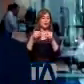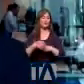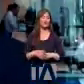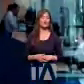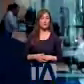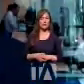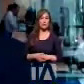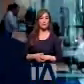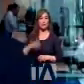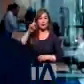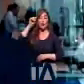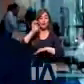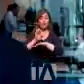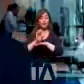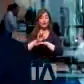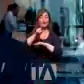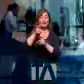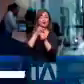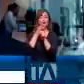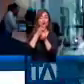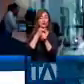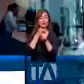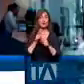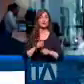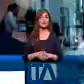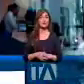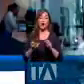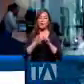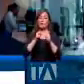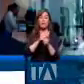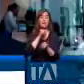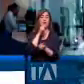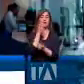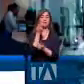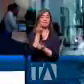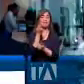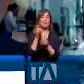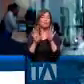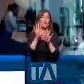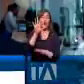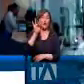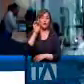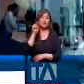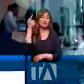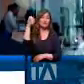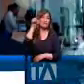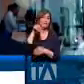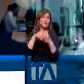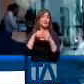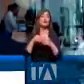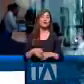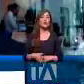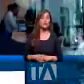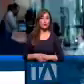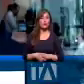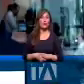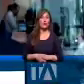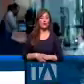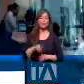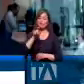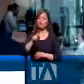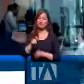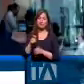con urgencia es cerrar su brecha fiscal, que para este año probablemente bordee los 8.000 millones de dólares en necesidad de